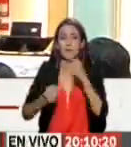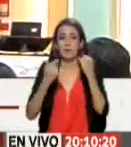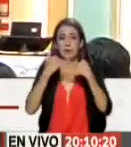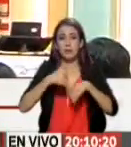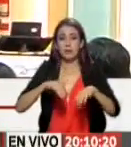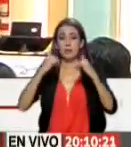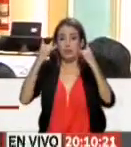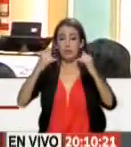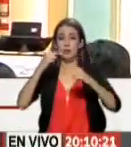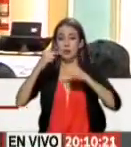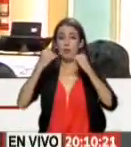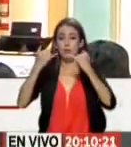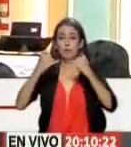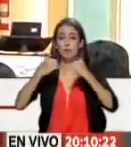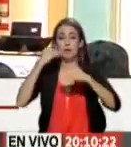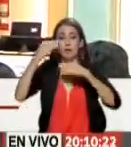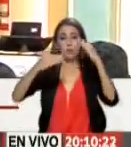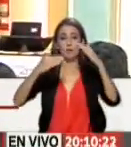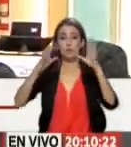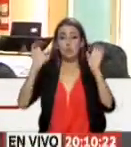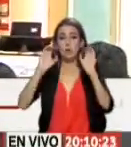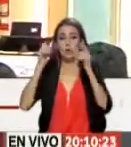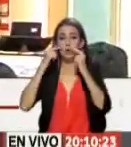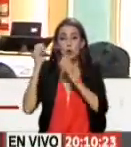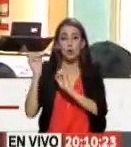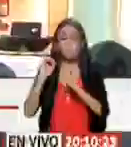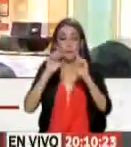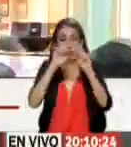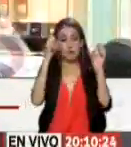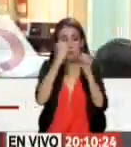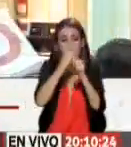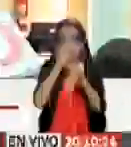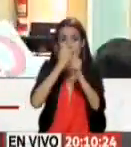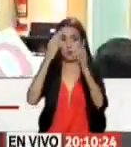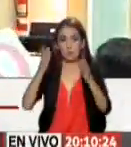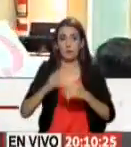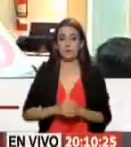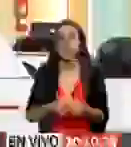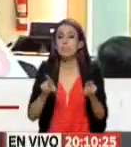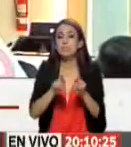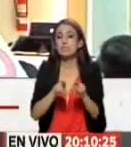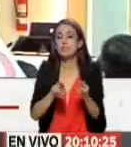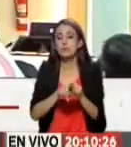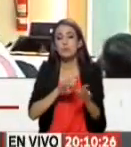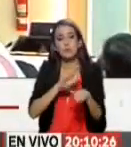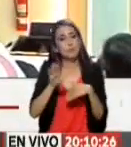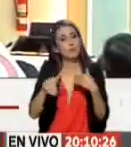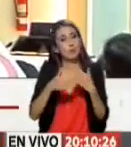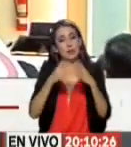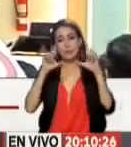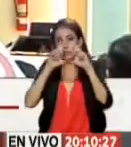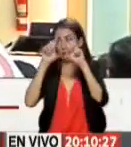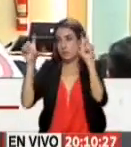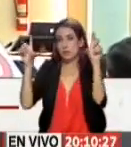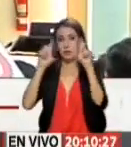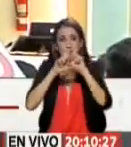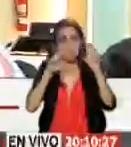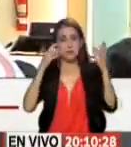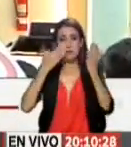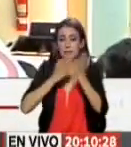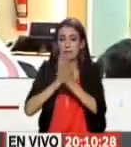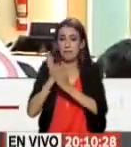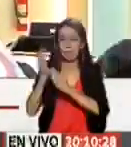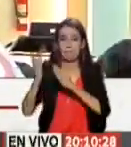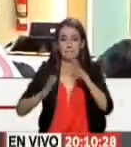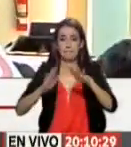de un cliente, un proveedor, un financista, un empleado, un accionista. Lo mismo hacen todas las empresas que están reguladas a través de la